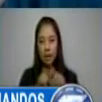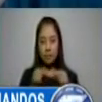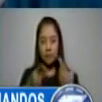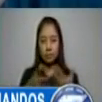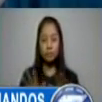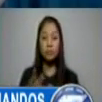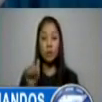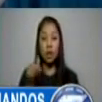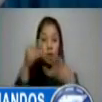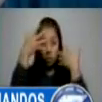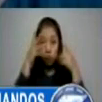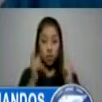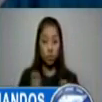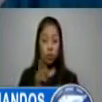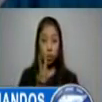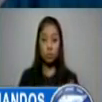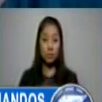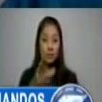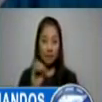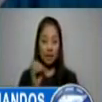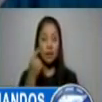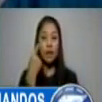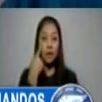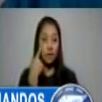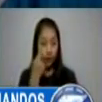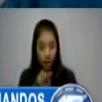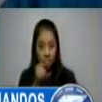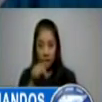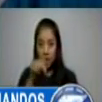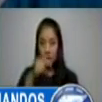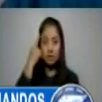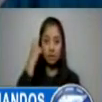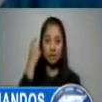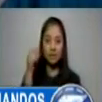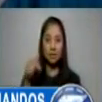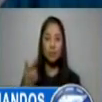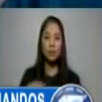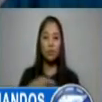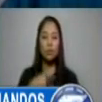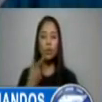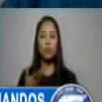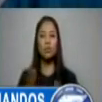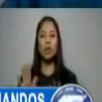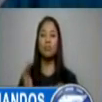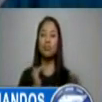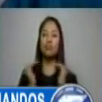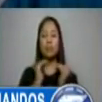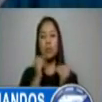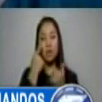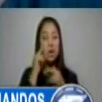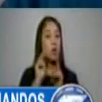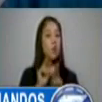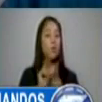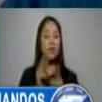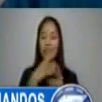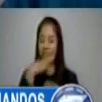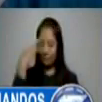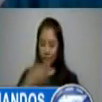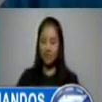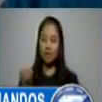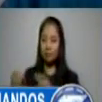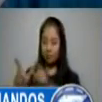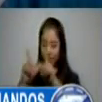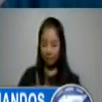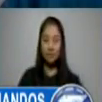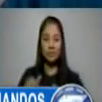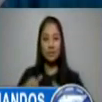2020 ven este sueño que de alguna manera construimos, lo ven hecho realidad al recibir estas becas y